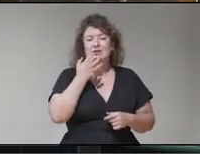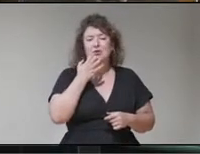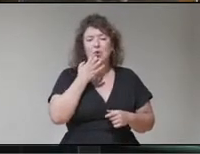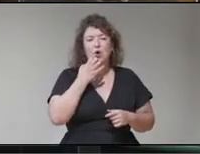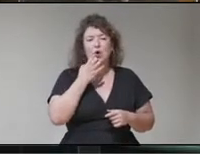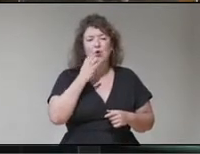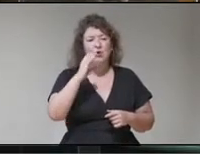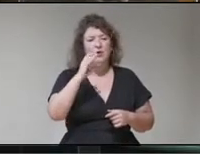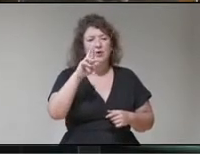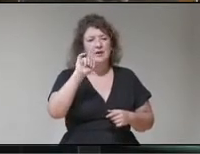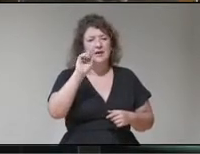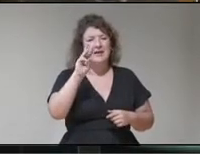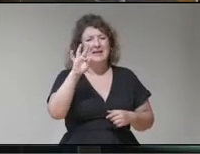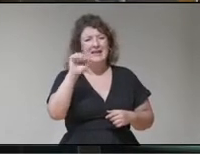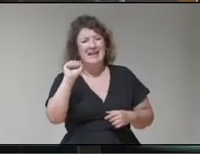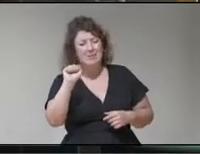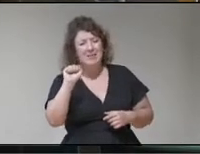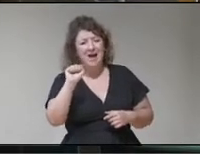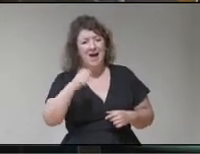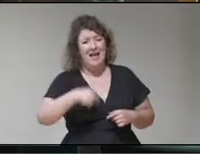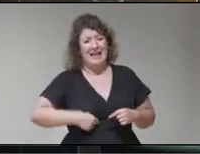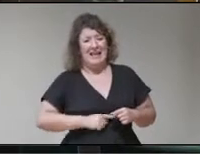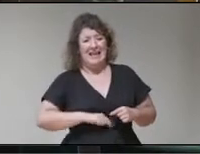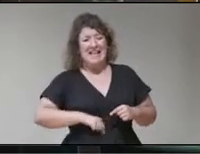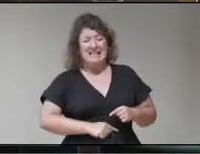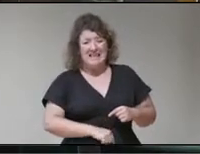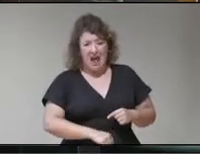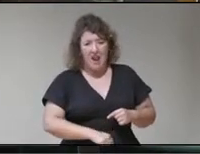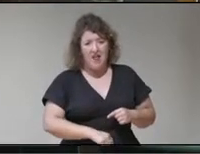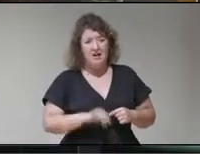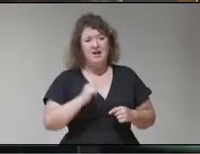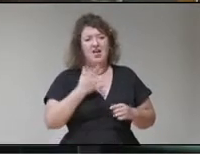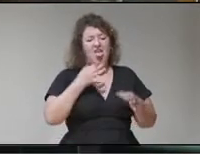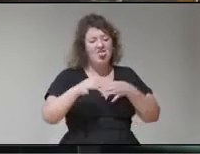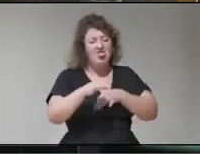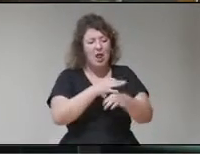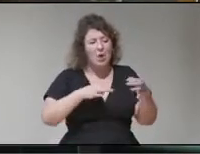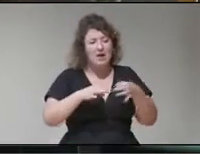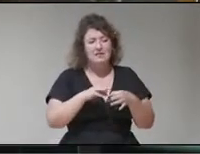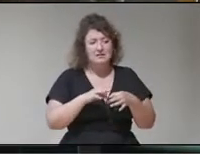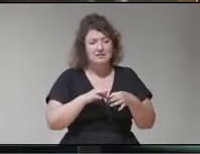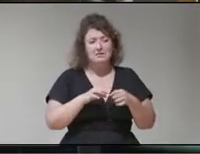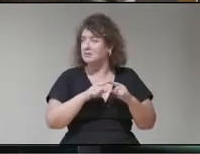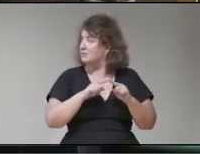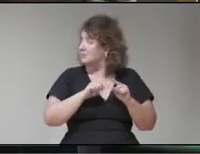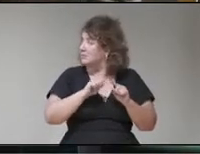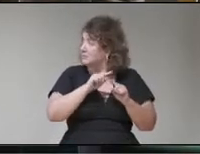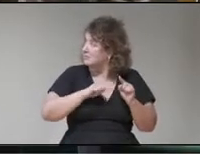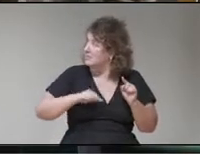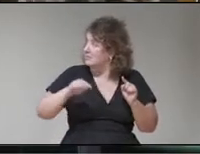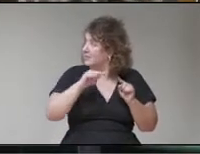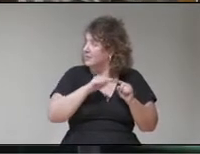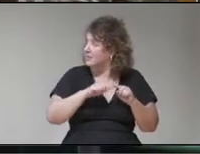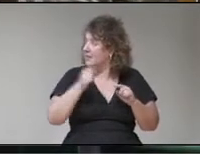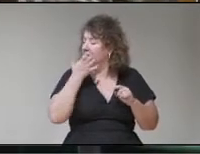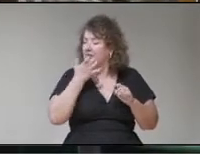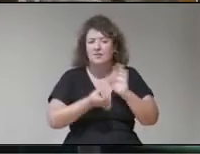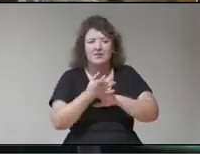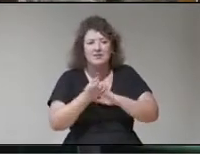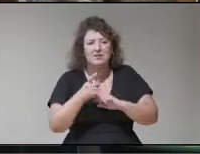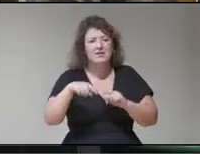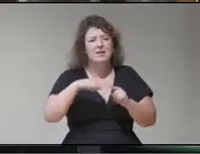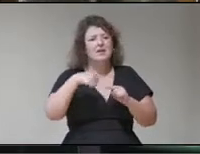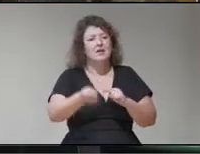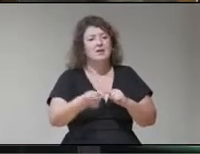cripta intestinal, y en la parte de abajo vemos las células de Paneth, que, como sabéis, son las productoras de las catelicidinas y de